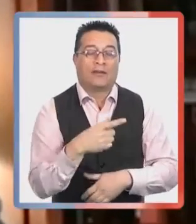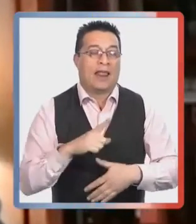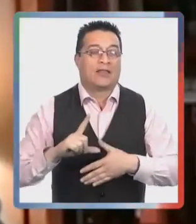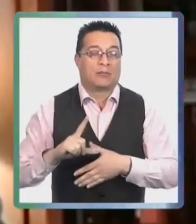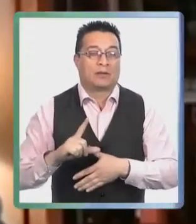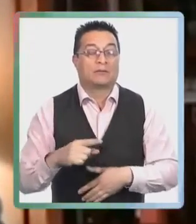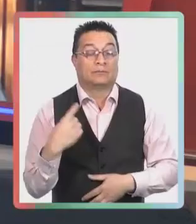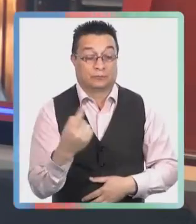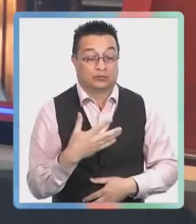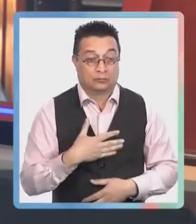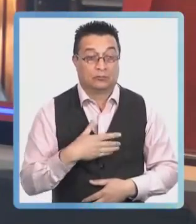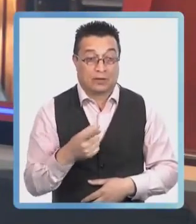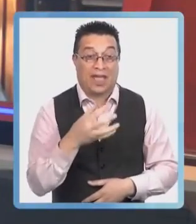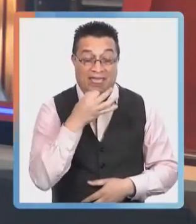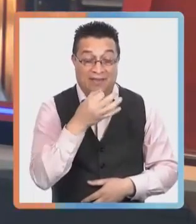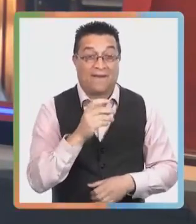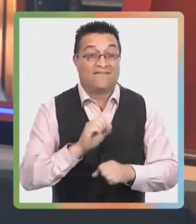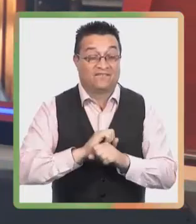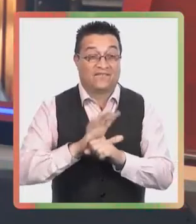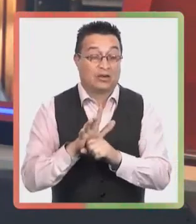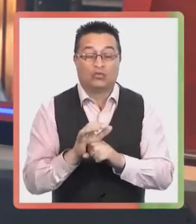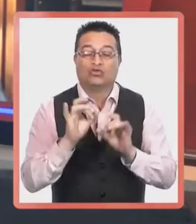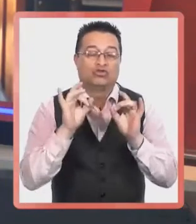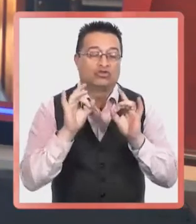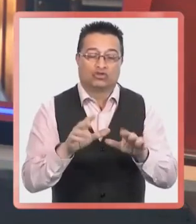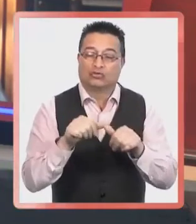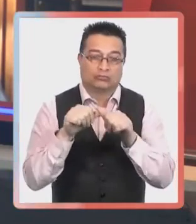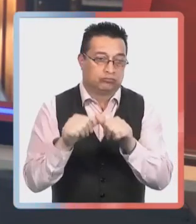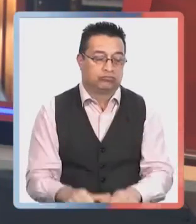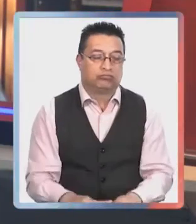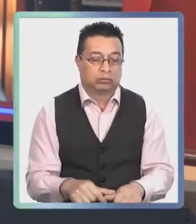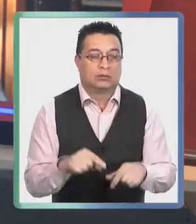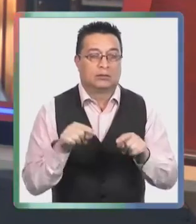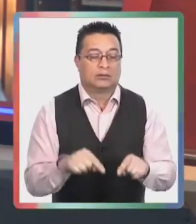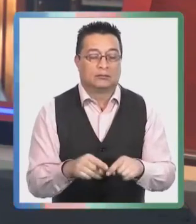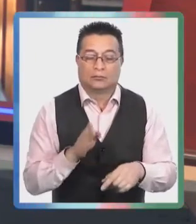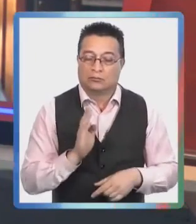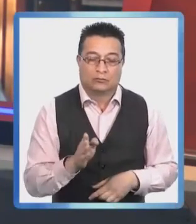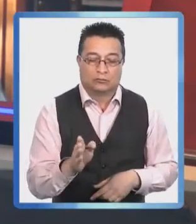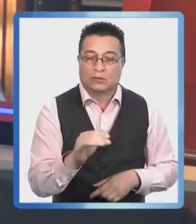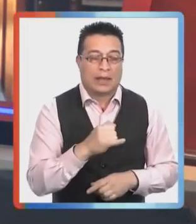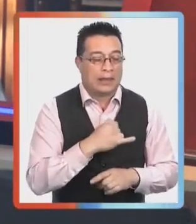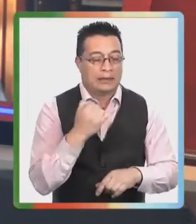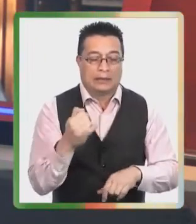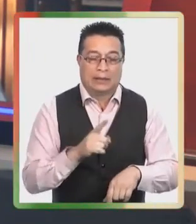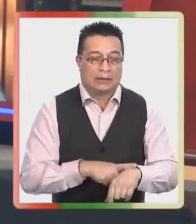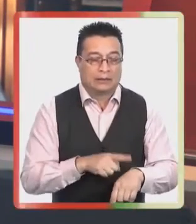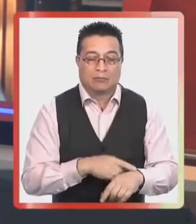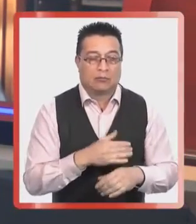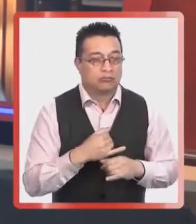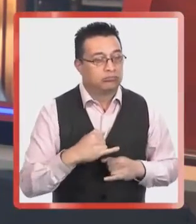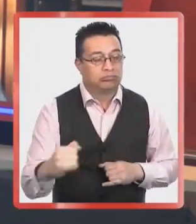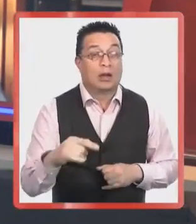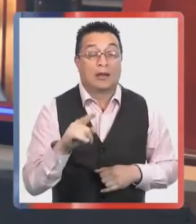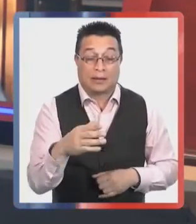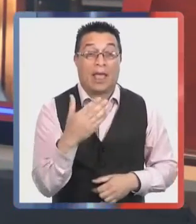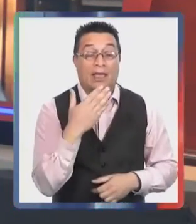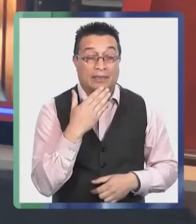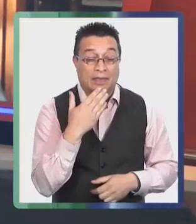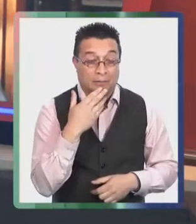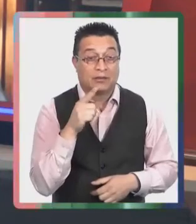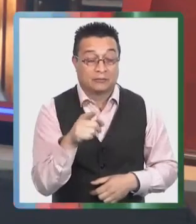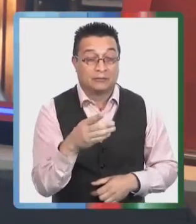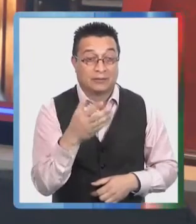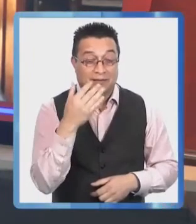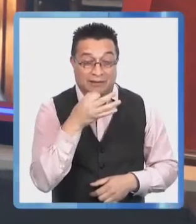Latinoamérica. Estamos hablando de un virus que será endémico y que se quedará con nosotros por mucho tiempo, como también lo es